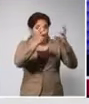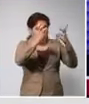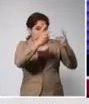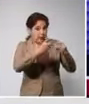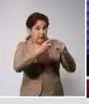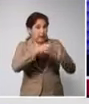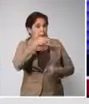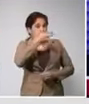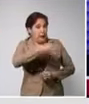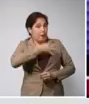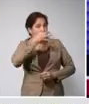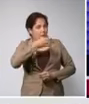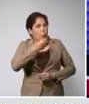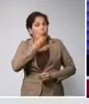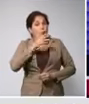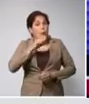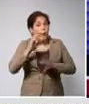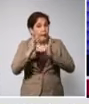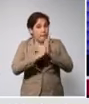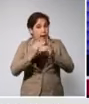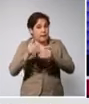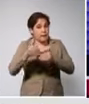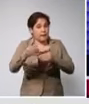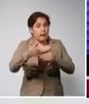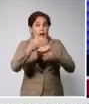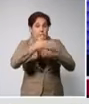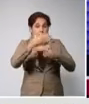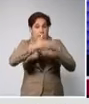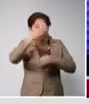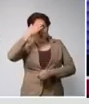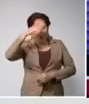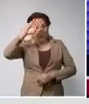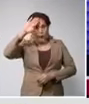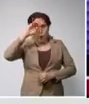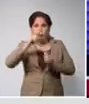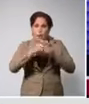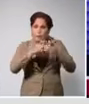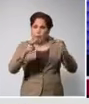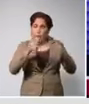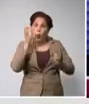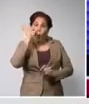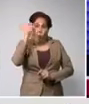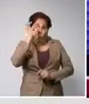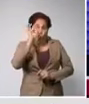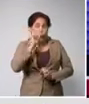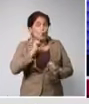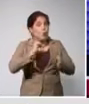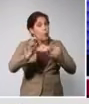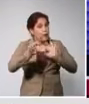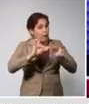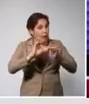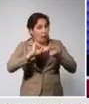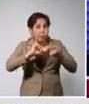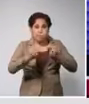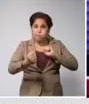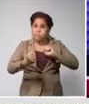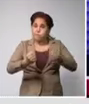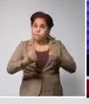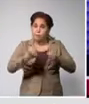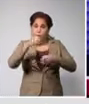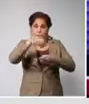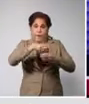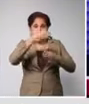un aumento de la incidencia para Santiago de Cuba. Ojo, apretar todavía más las medidas y